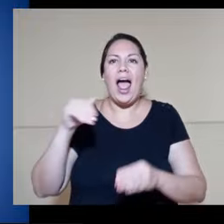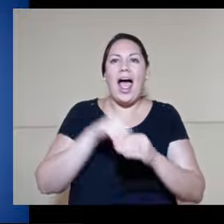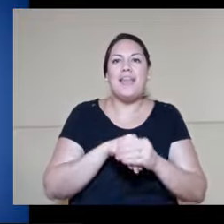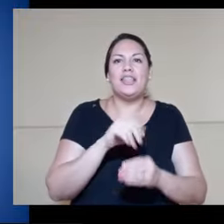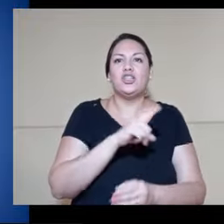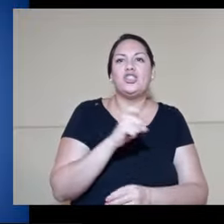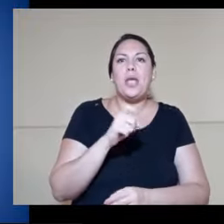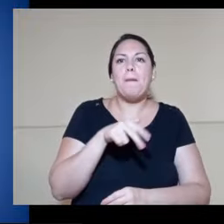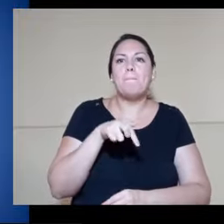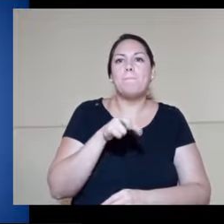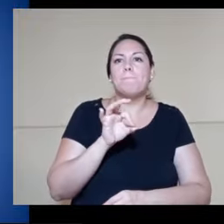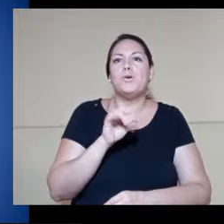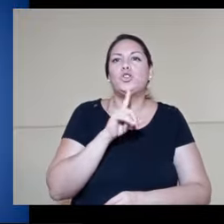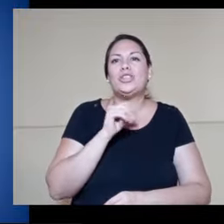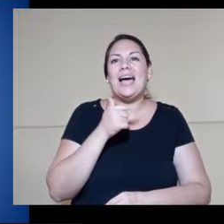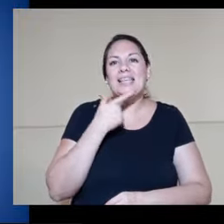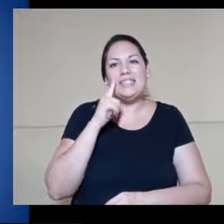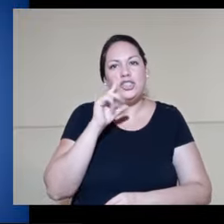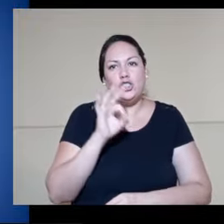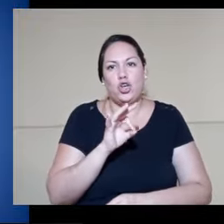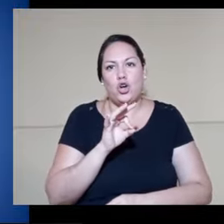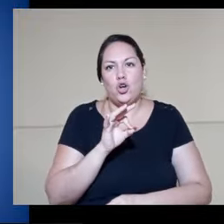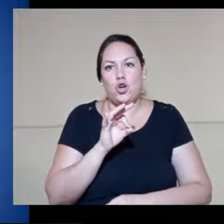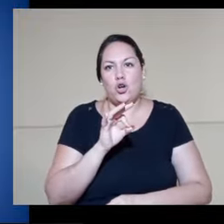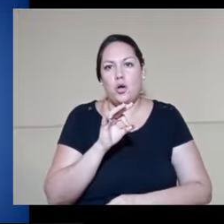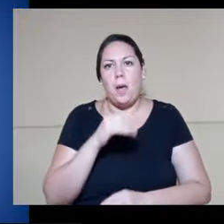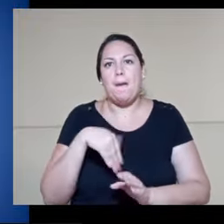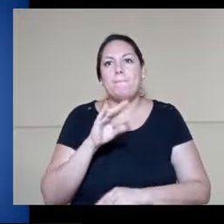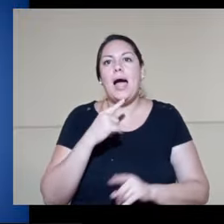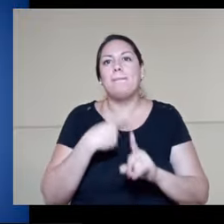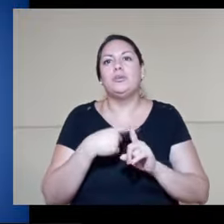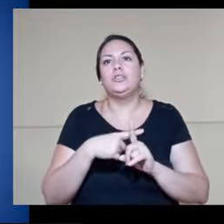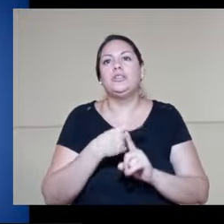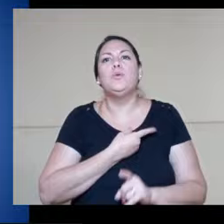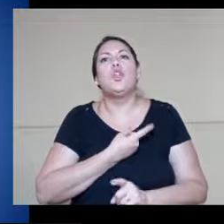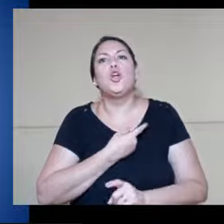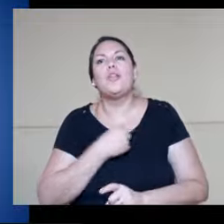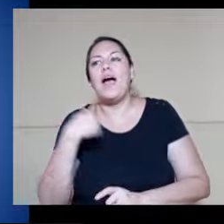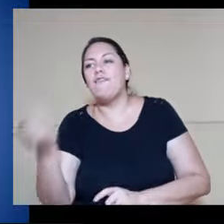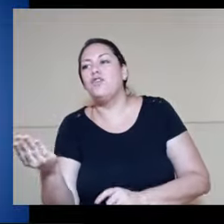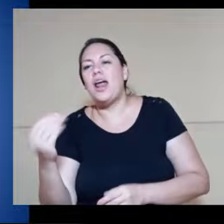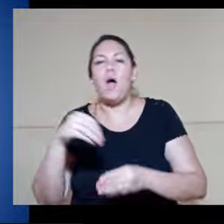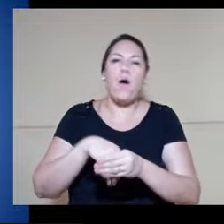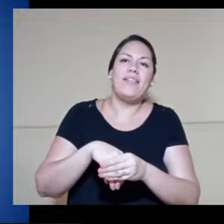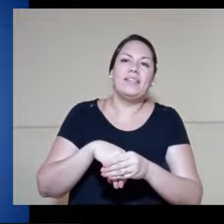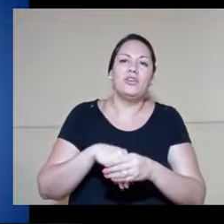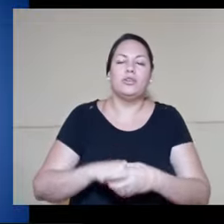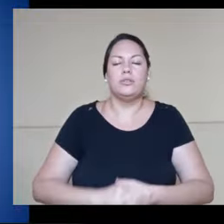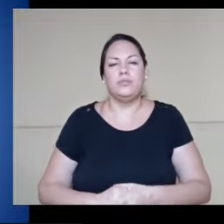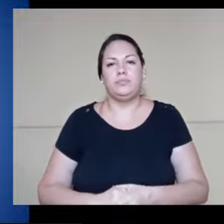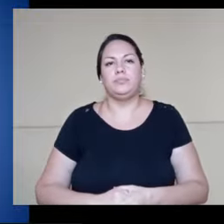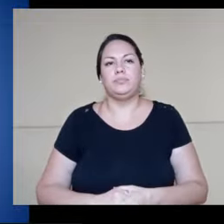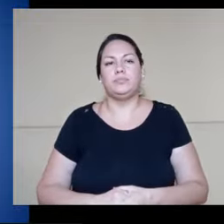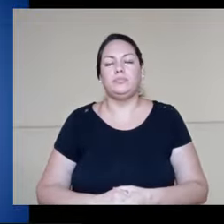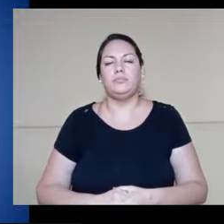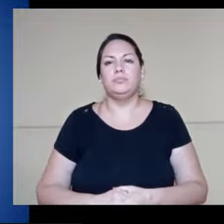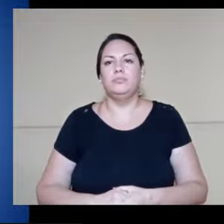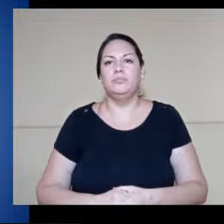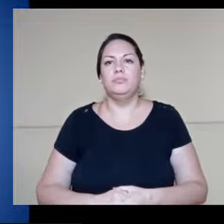sodios y adentro hay 100 potasios. ¿Dónde está más positivo, afuera o